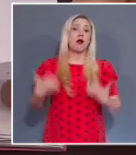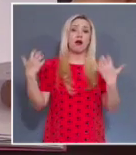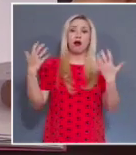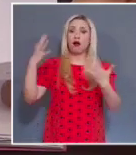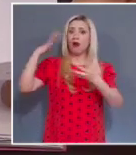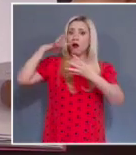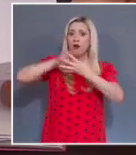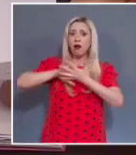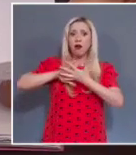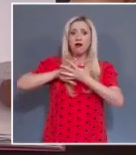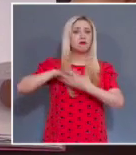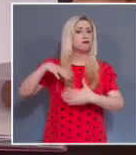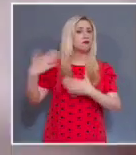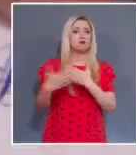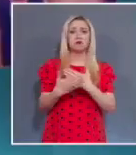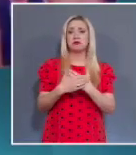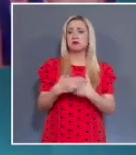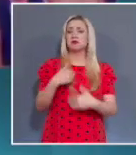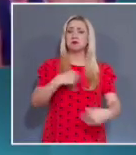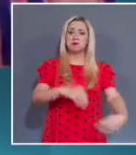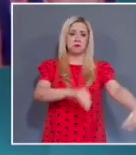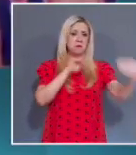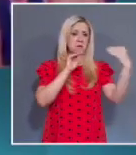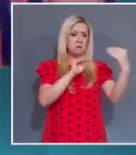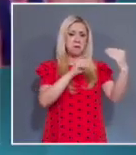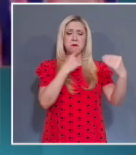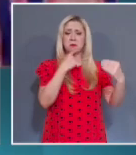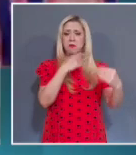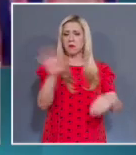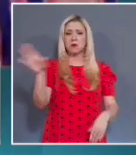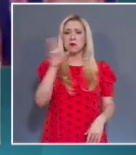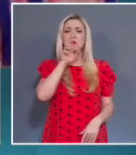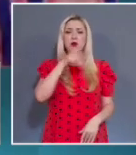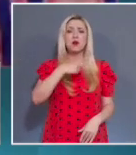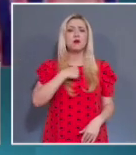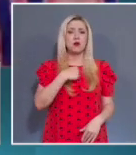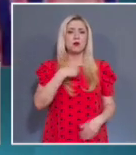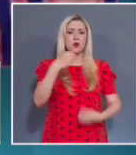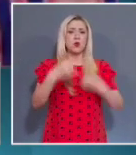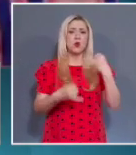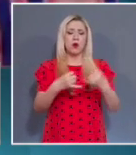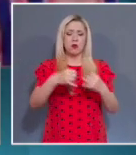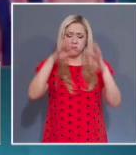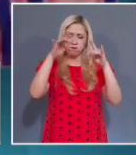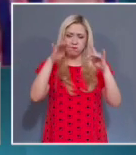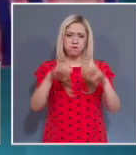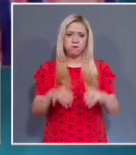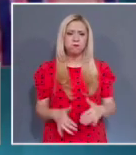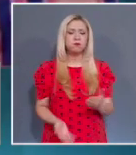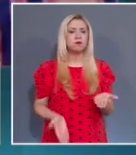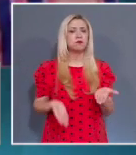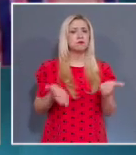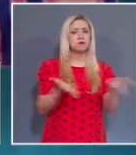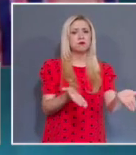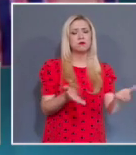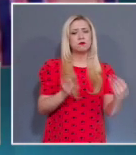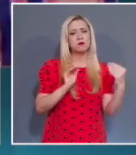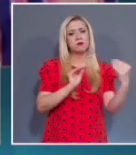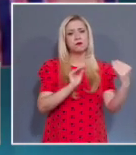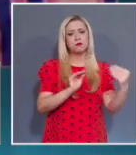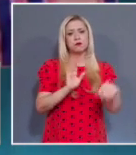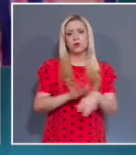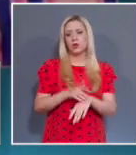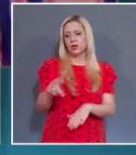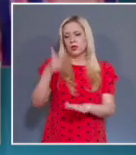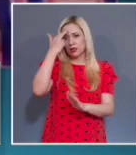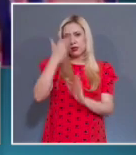interpondrán el recurso de apelación. Pero tendremos que agotar ese recurso para acudir con oportunidad al